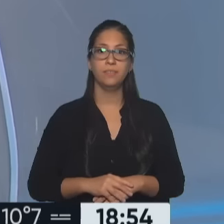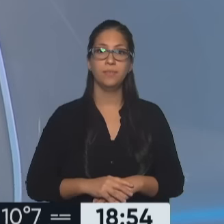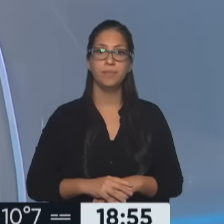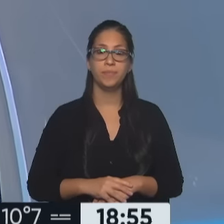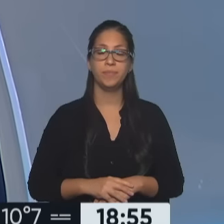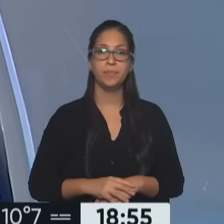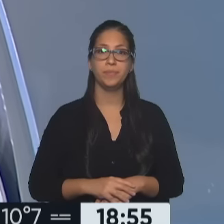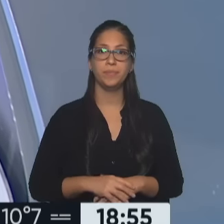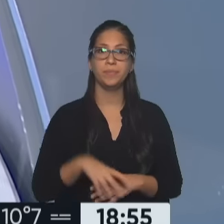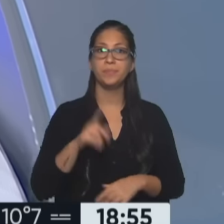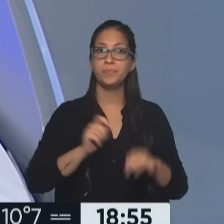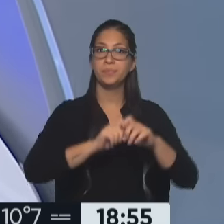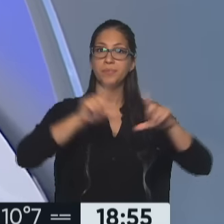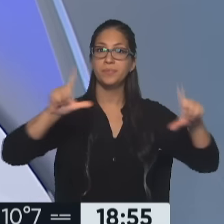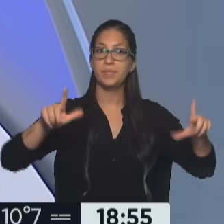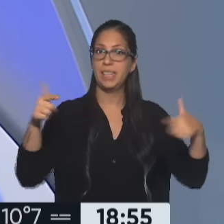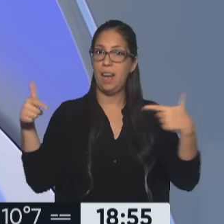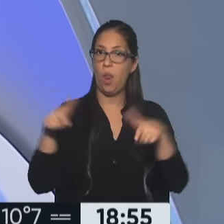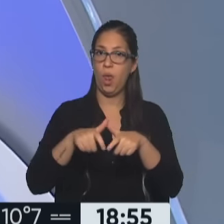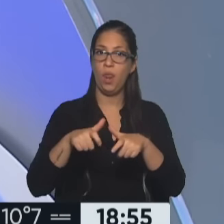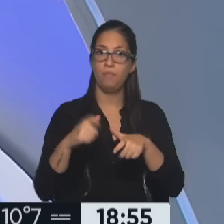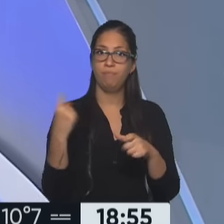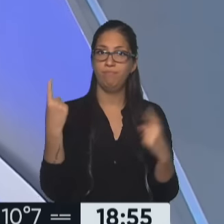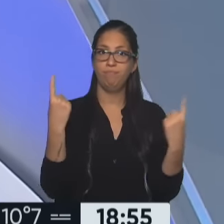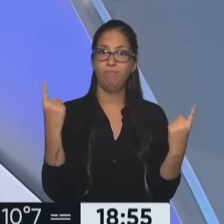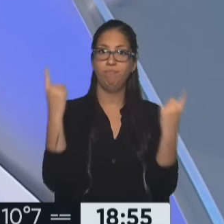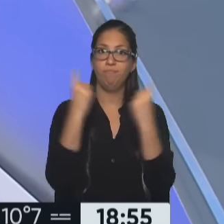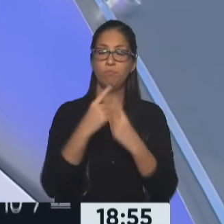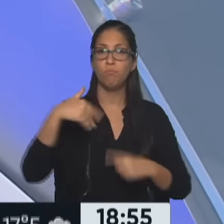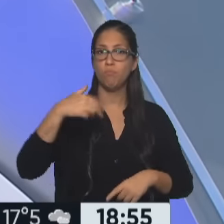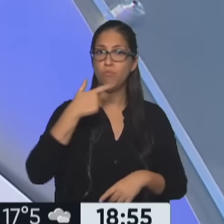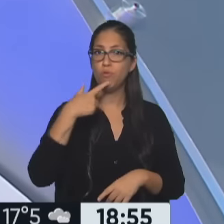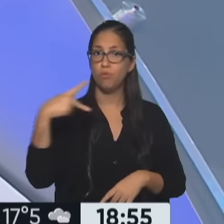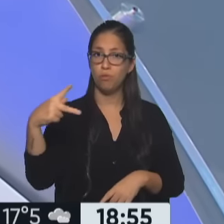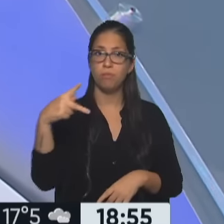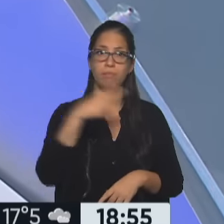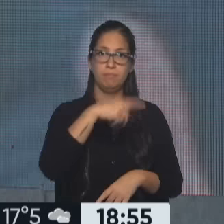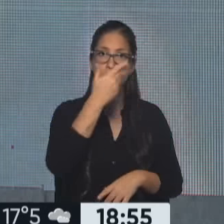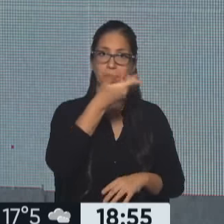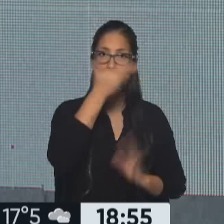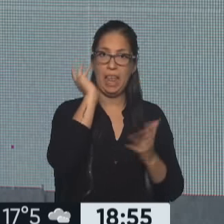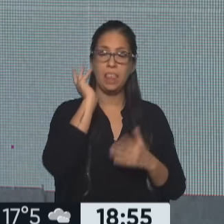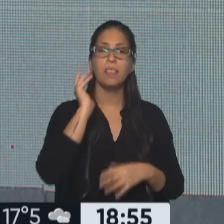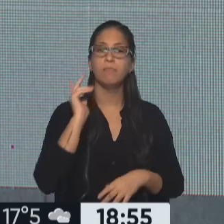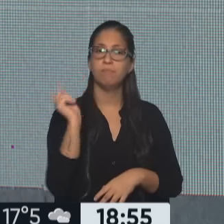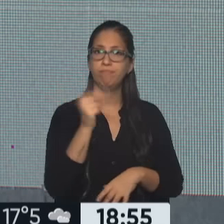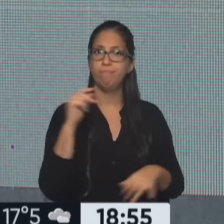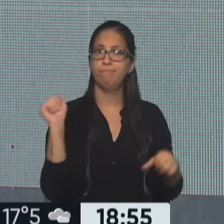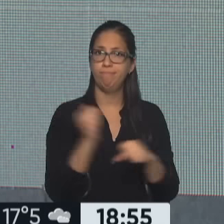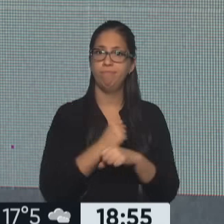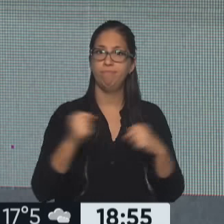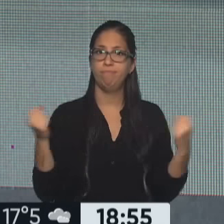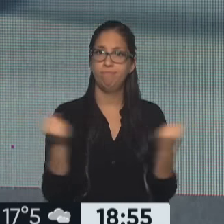Bueno, allí estaban estas imágenes, esta reunión del presidente Javier Milei con Elon Musk, se lo había anunciado justamente este encuentro, se concretó en las últimas